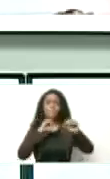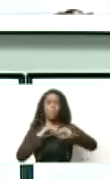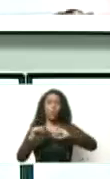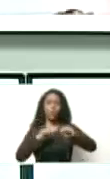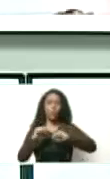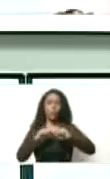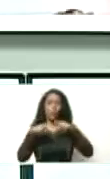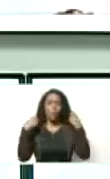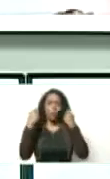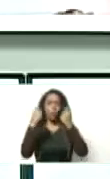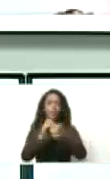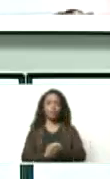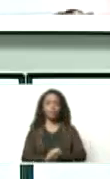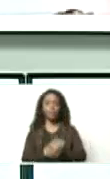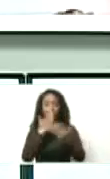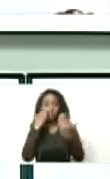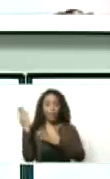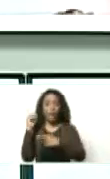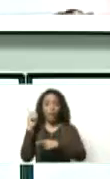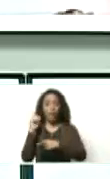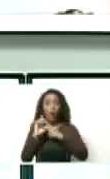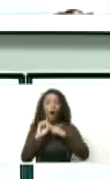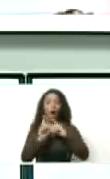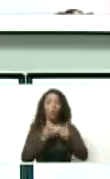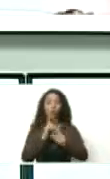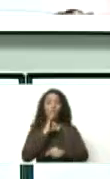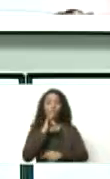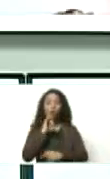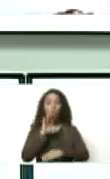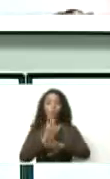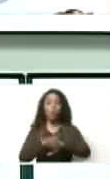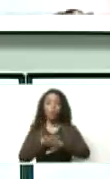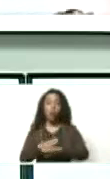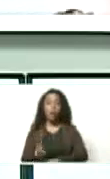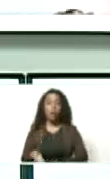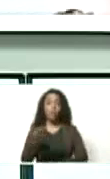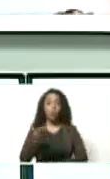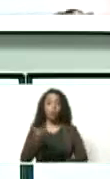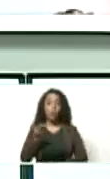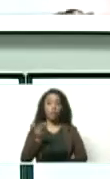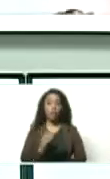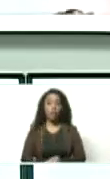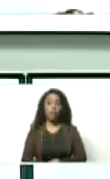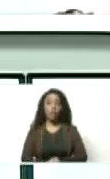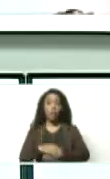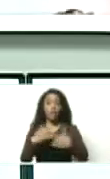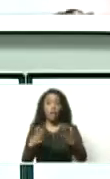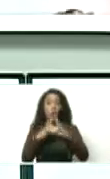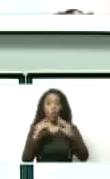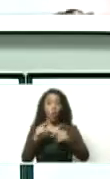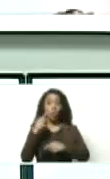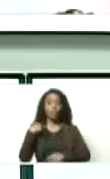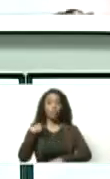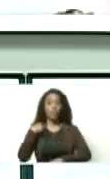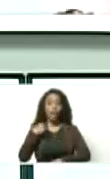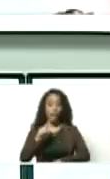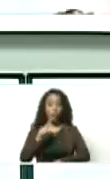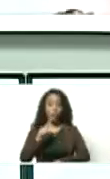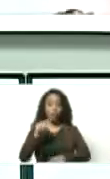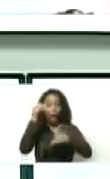movimiento popular. Así que bueno, estos son algunos datos bien importantes que todos debemos tomar en